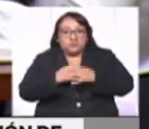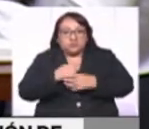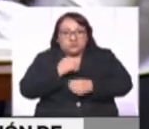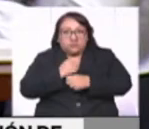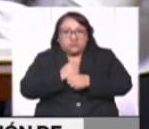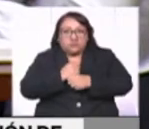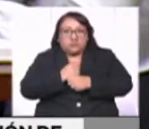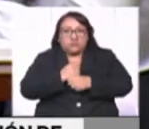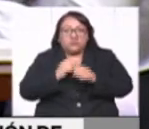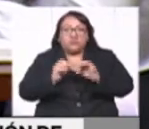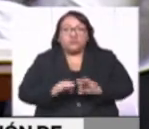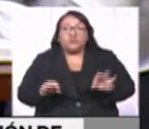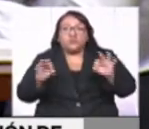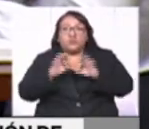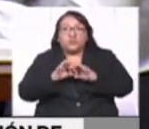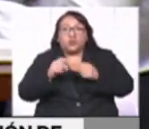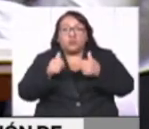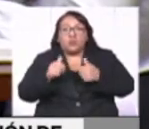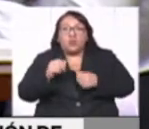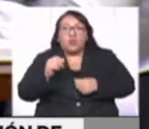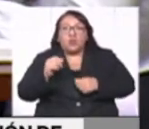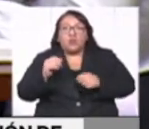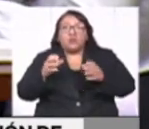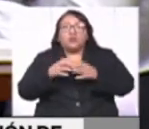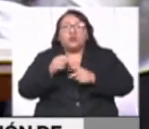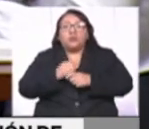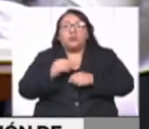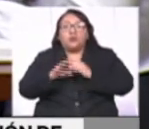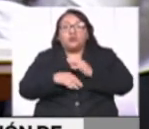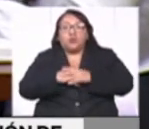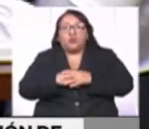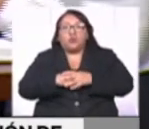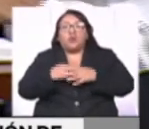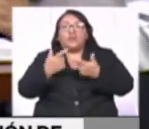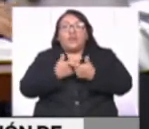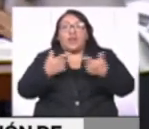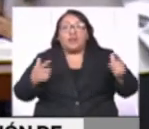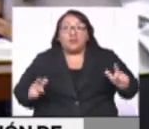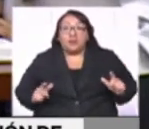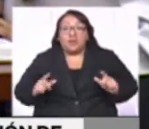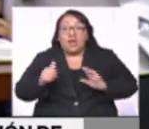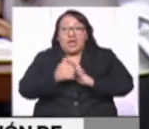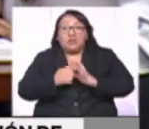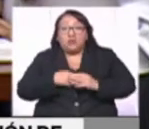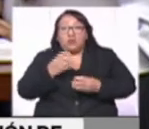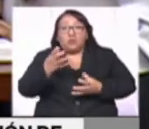trata fundamentalmente de un bien jurídico de relevancia antes que un atributo o libertad a título subjetivo.